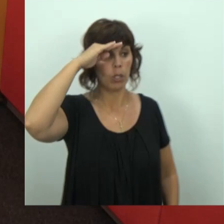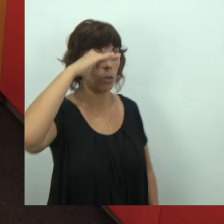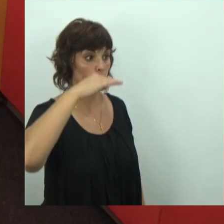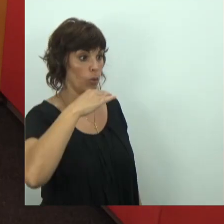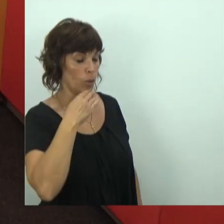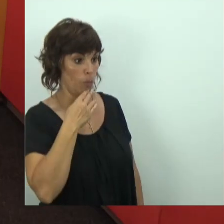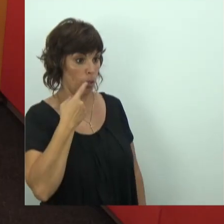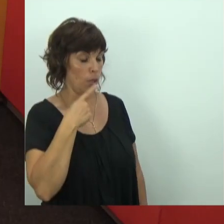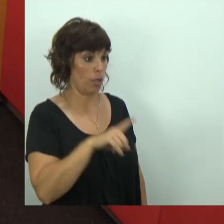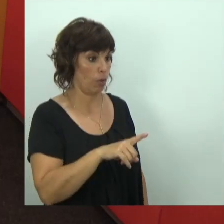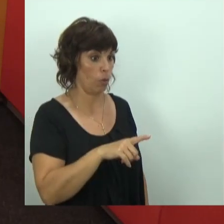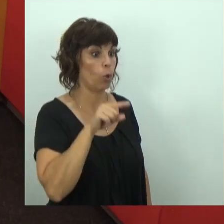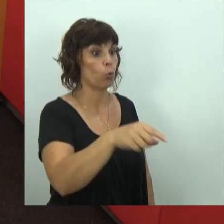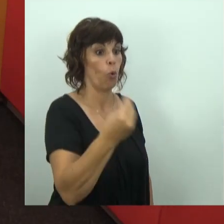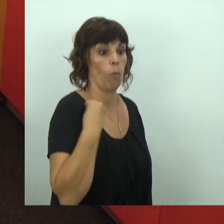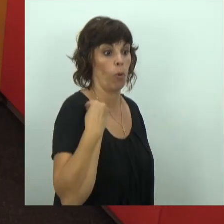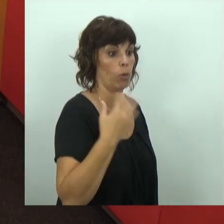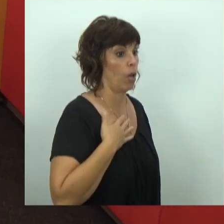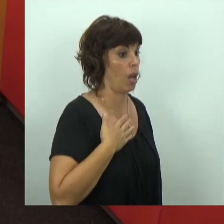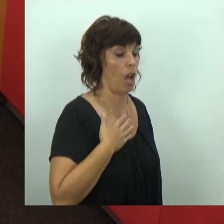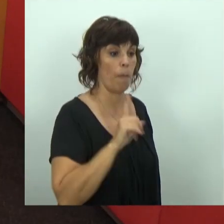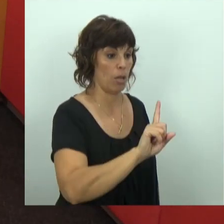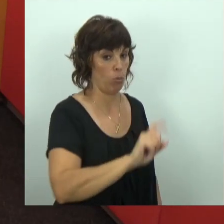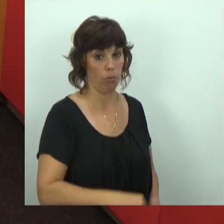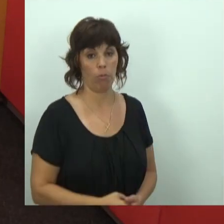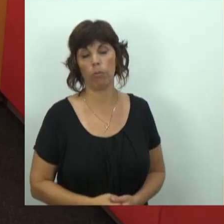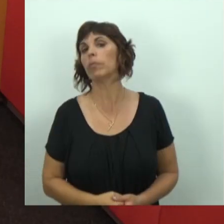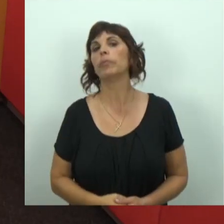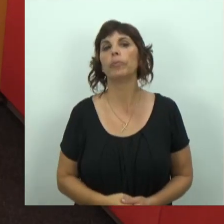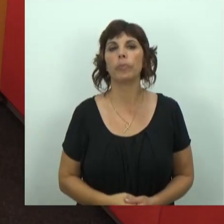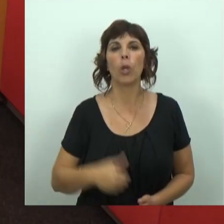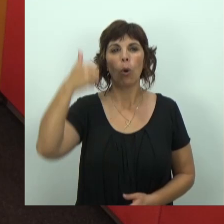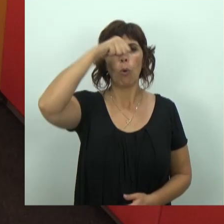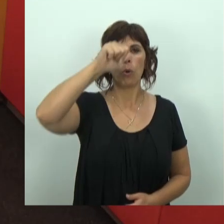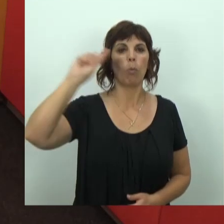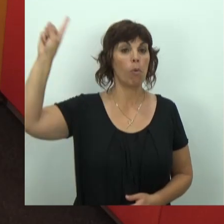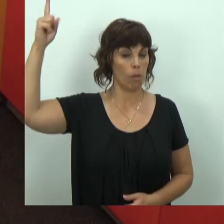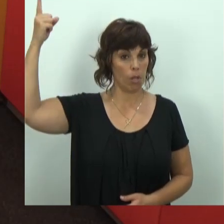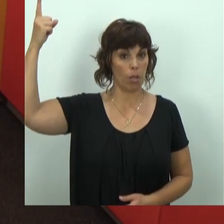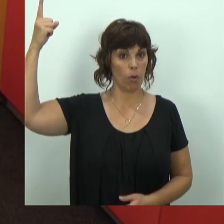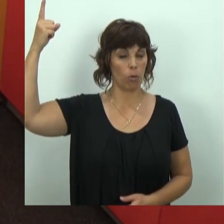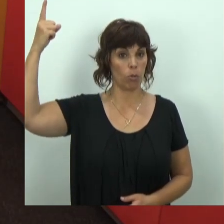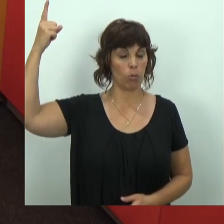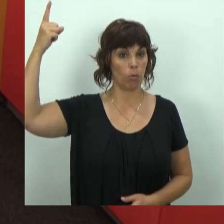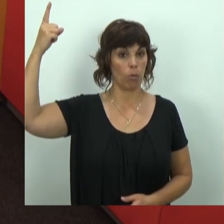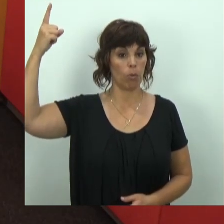John Wesley, en su biografía a los 87 años, dice